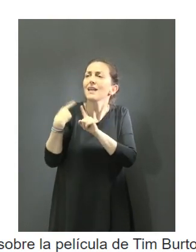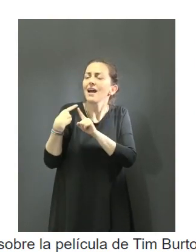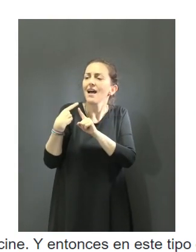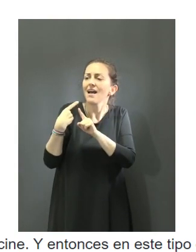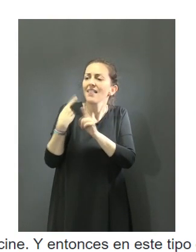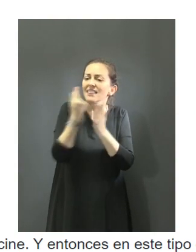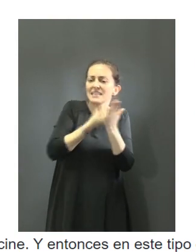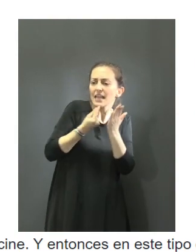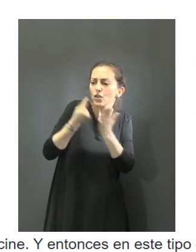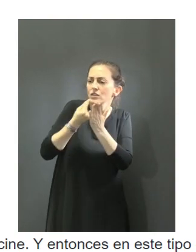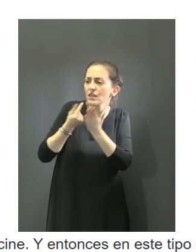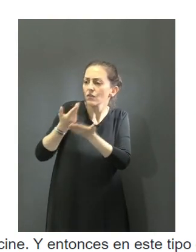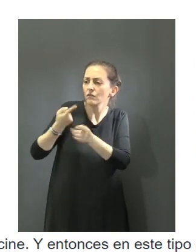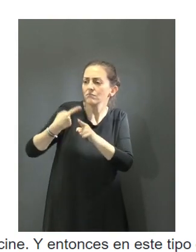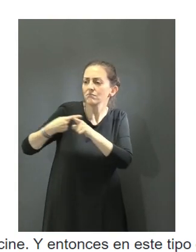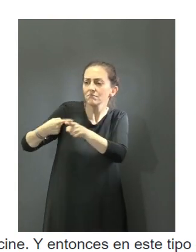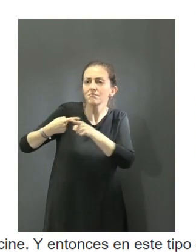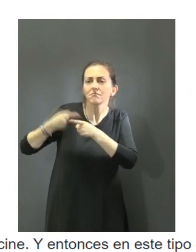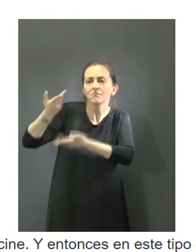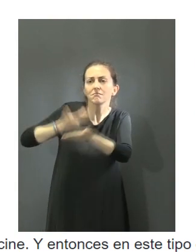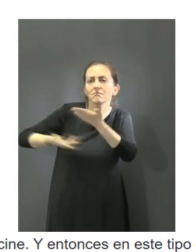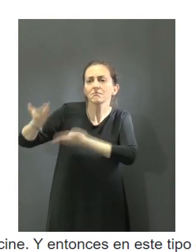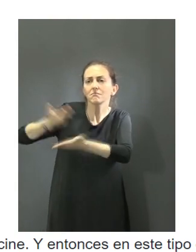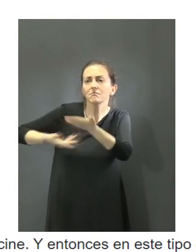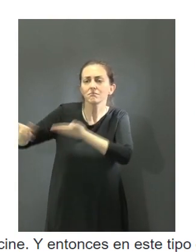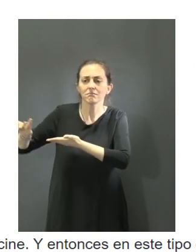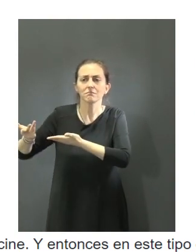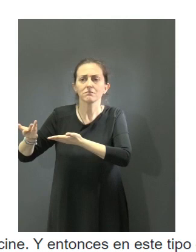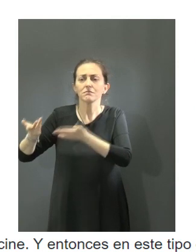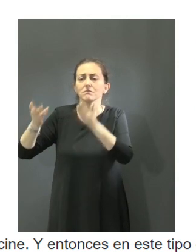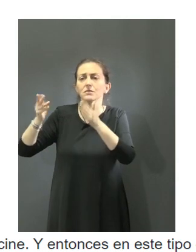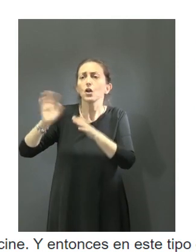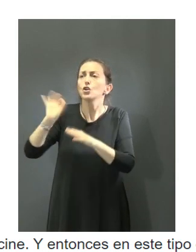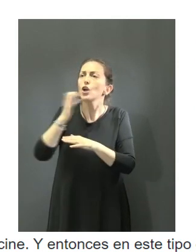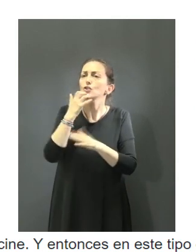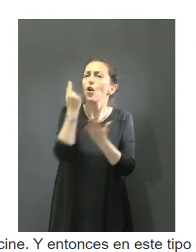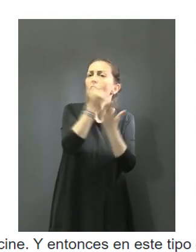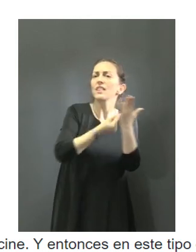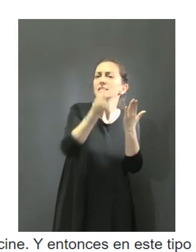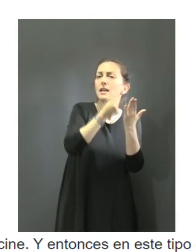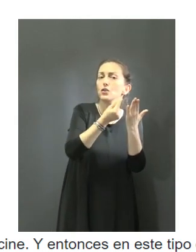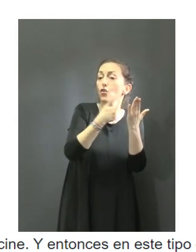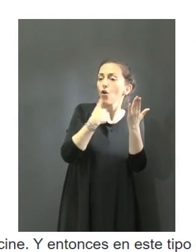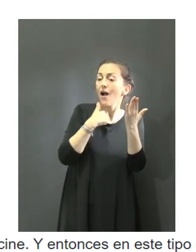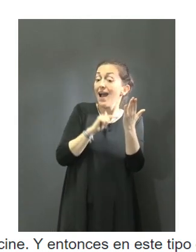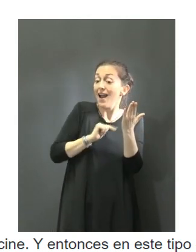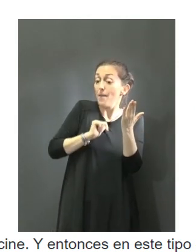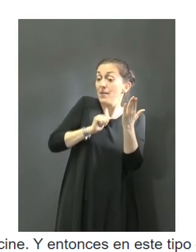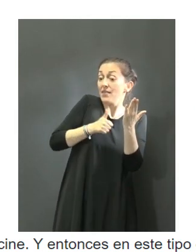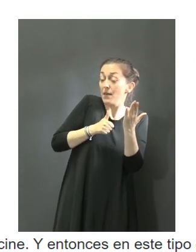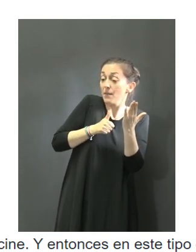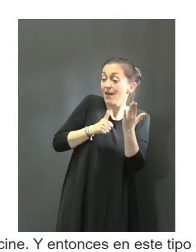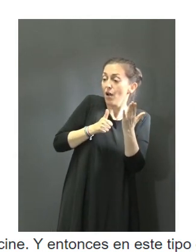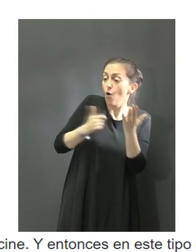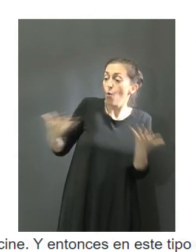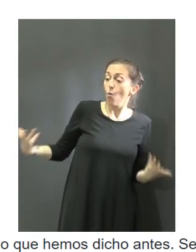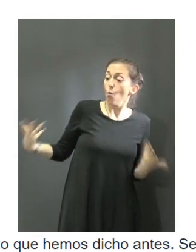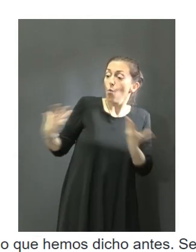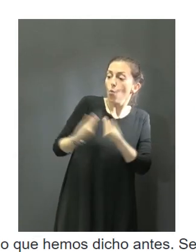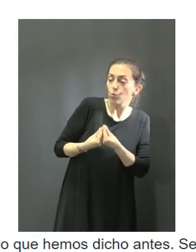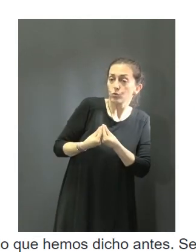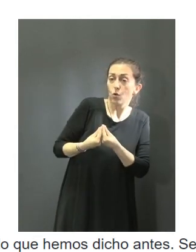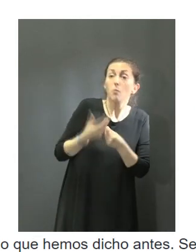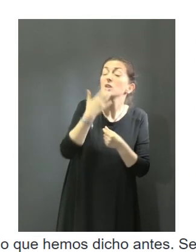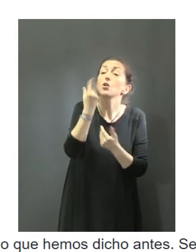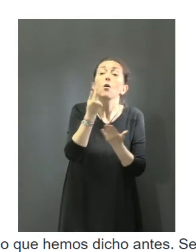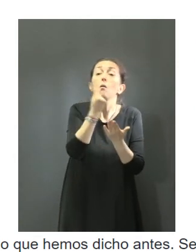¿no? O sea, no, los usuarios finales no al final, sino están involucrados desde el principio en el codiseño del sistema para no acabar con algo que,